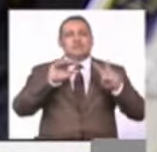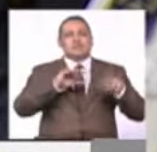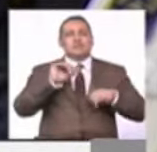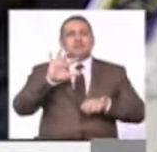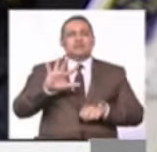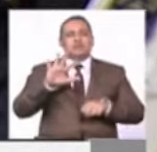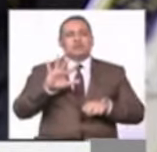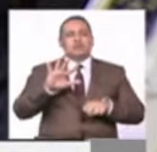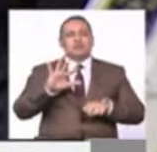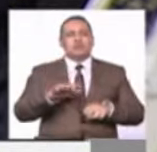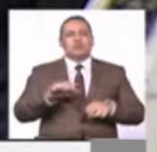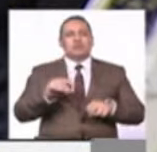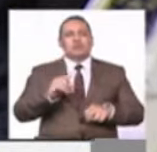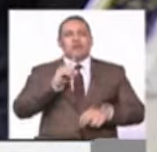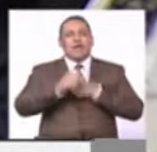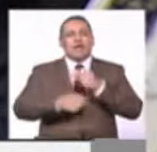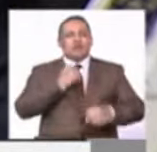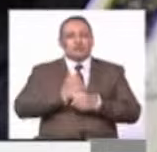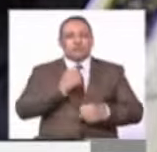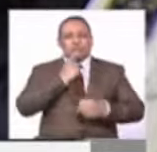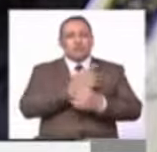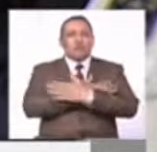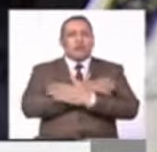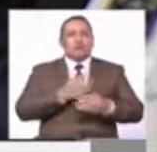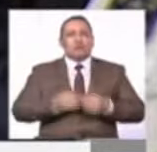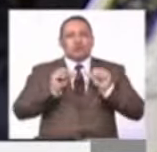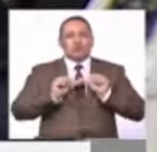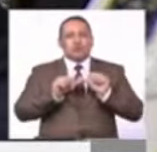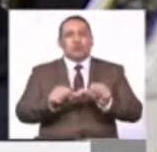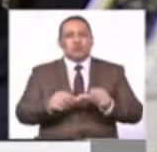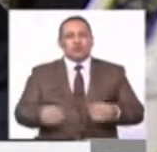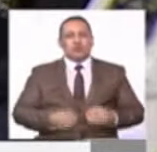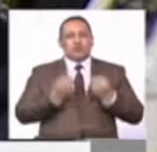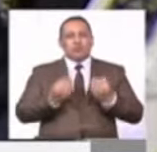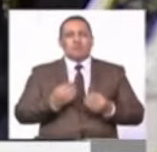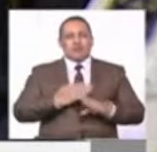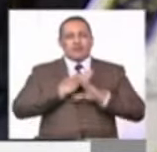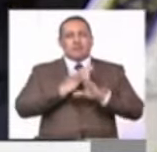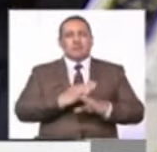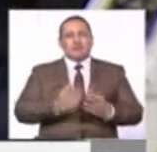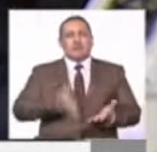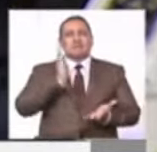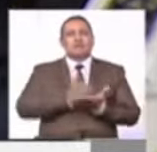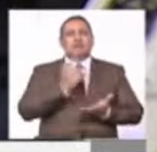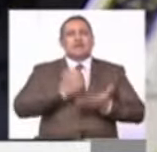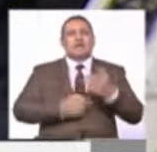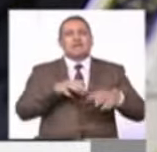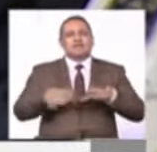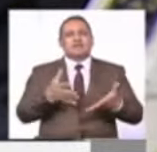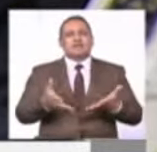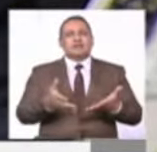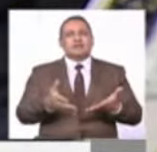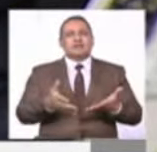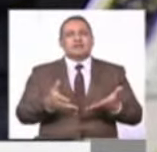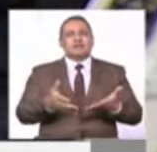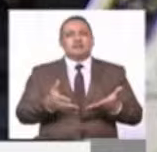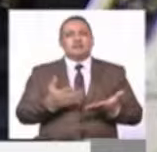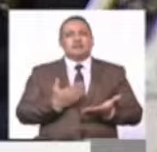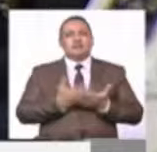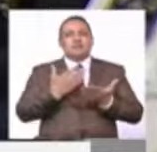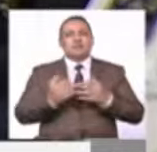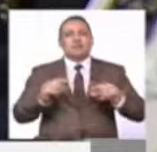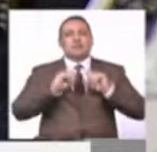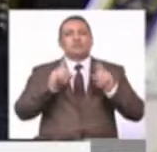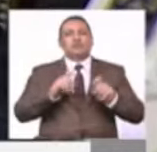75o cumpleaños por haber permanecido entonces para evitar la sanción qué tenía que haber hecho vamos a